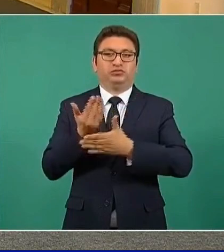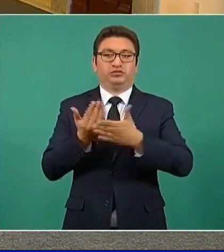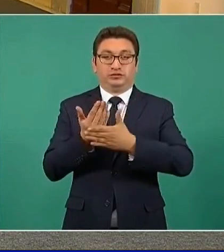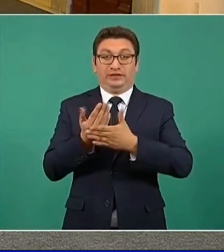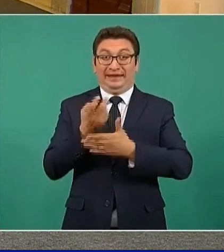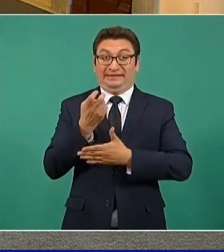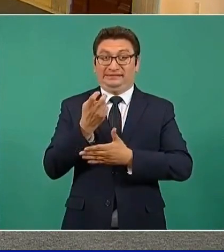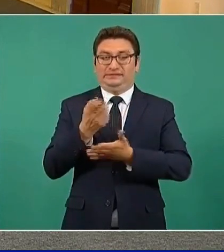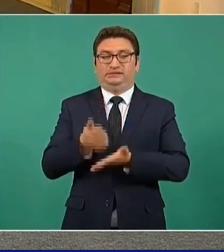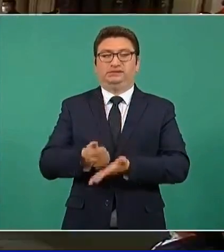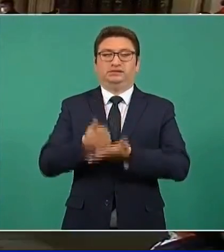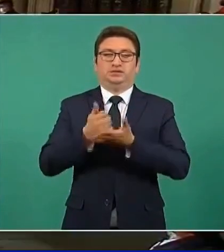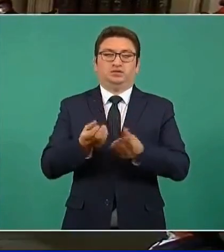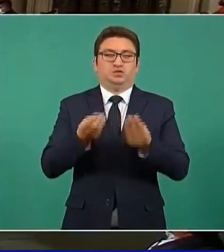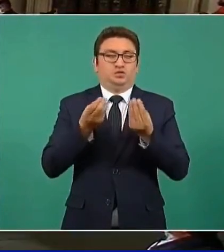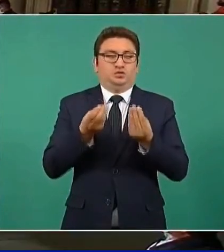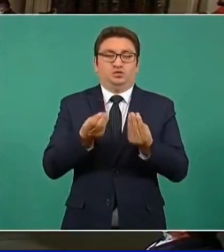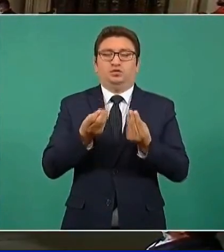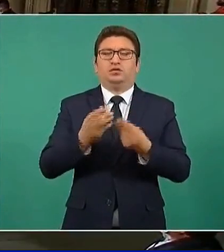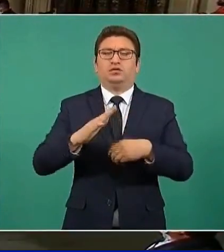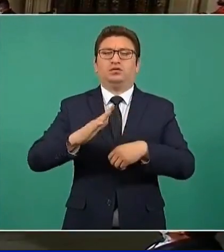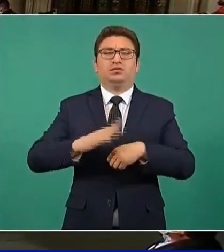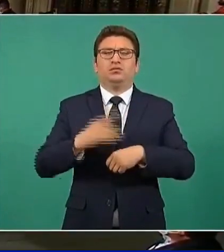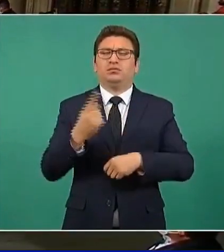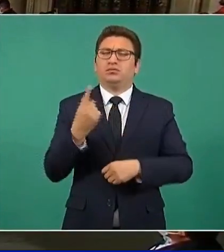ayuda mucho porque